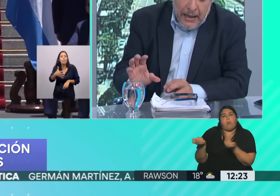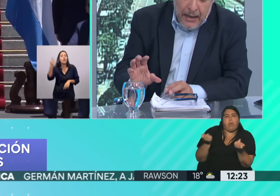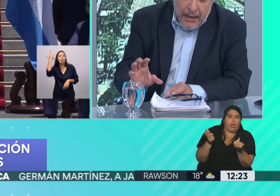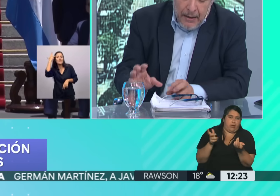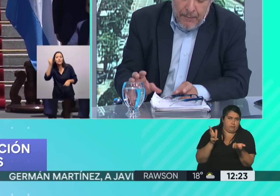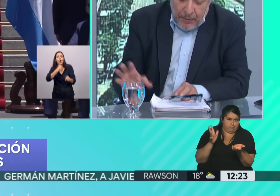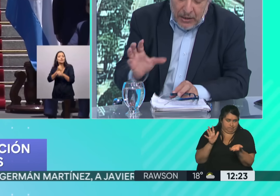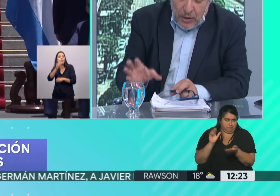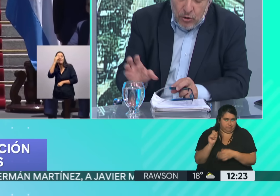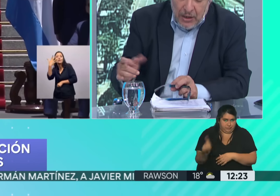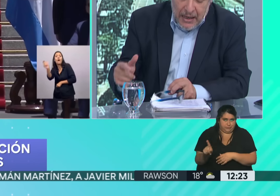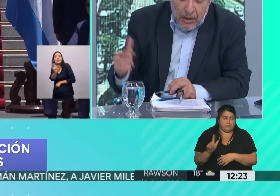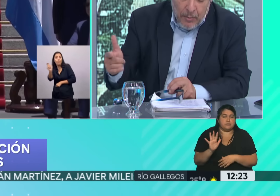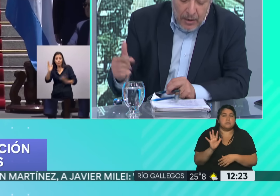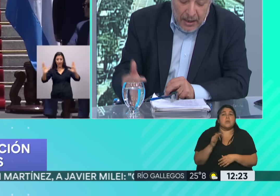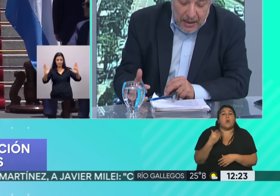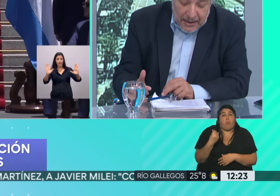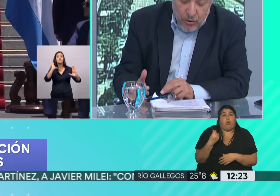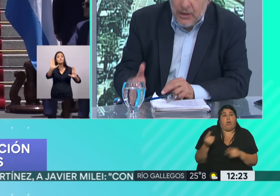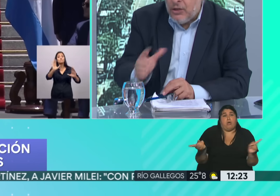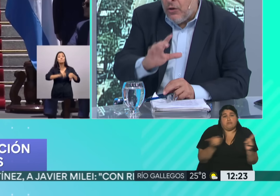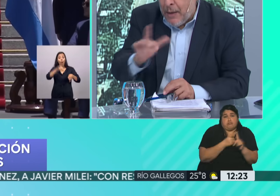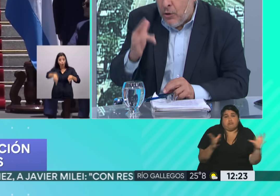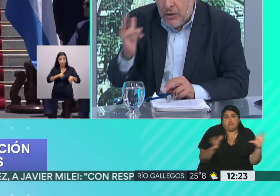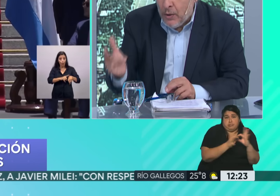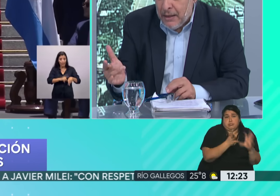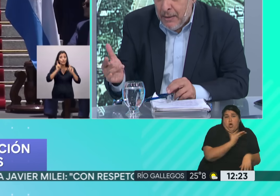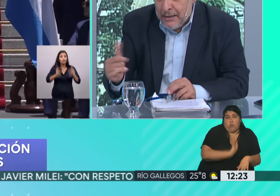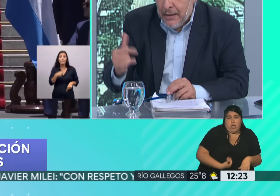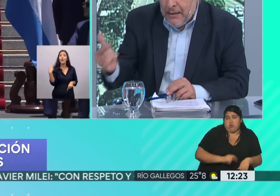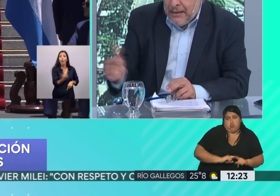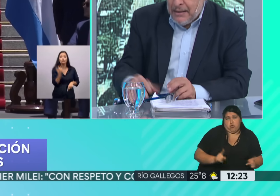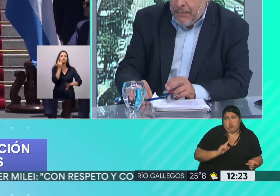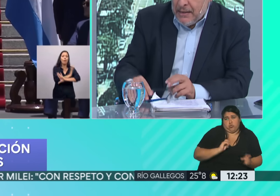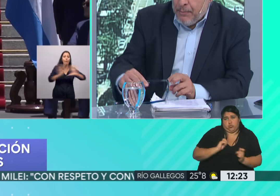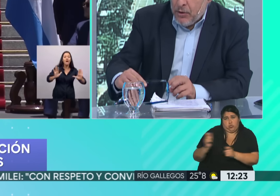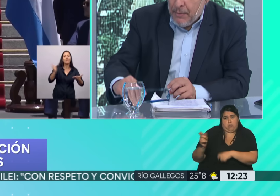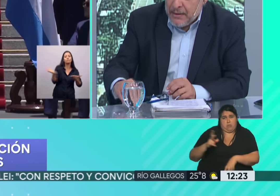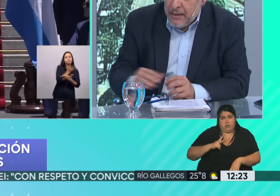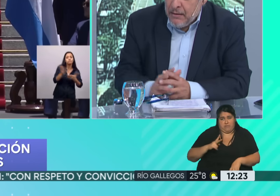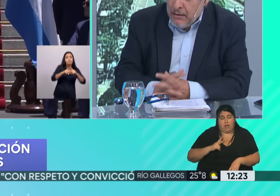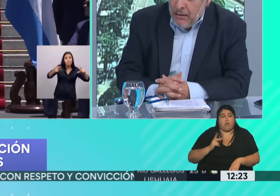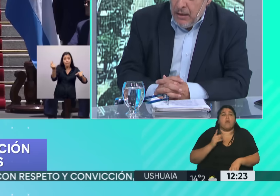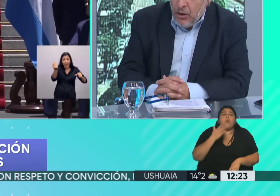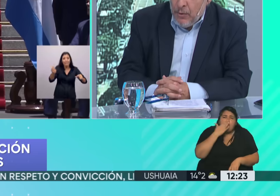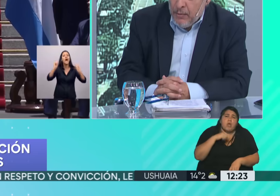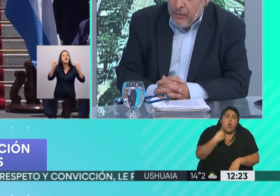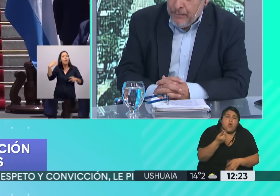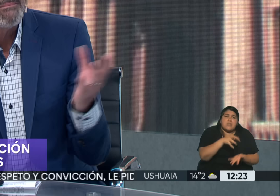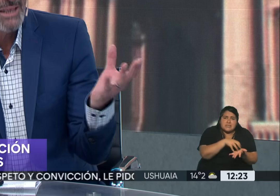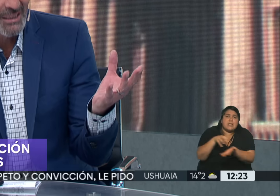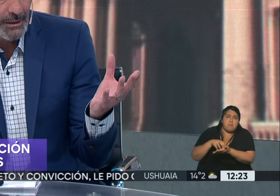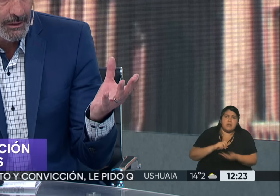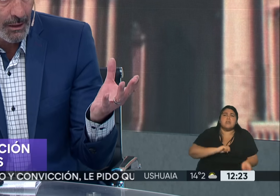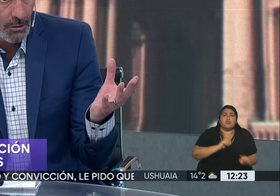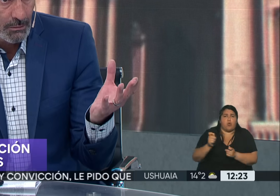eh que es una sociedad del estado que podría ser sociedades no sé cuántas más de estas empresas podría pasar loo lo que no se